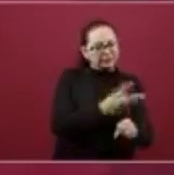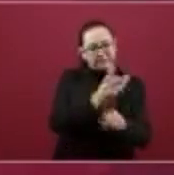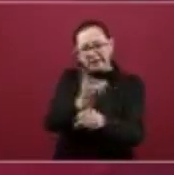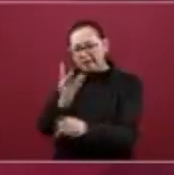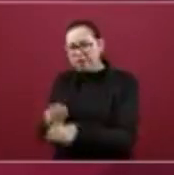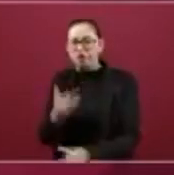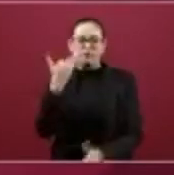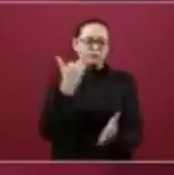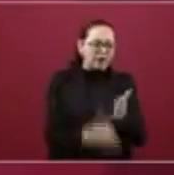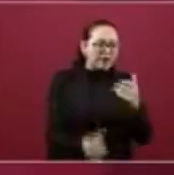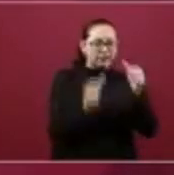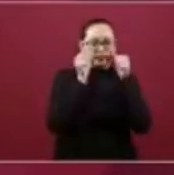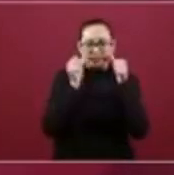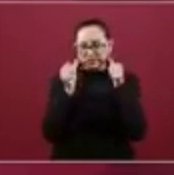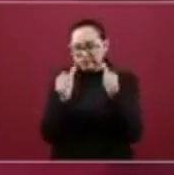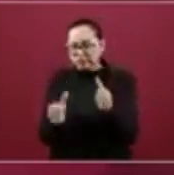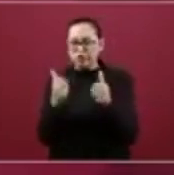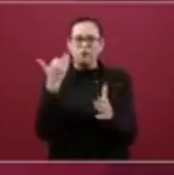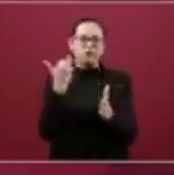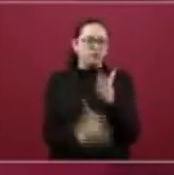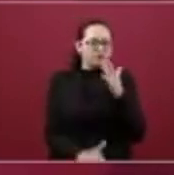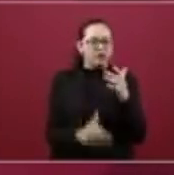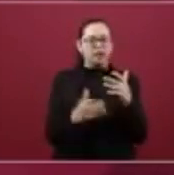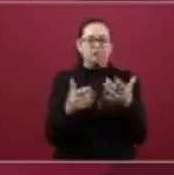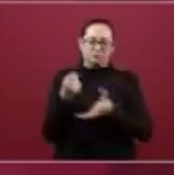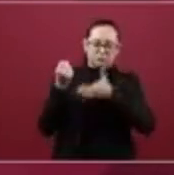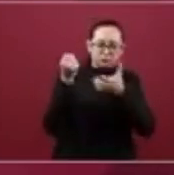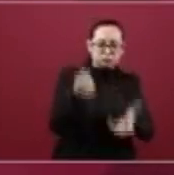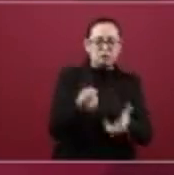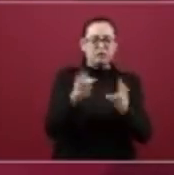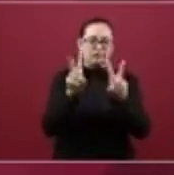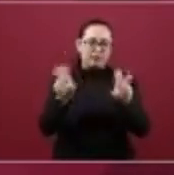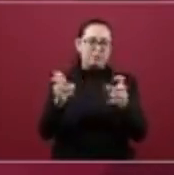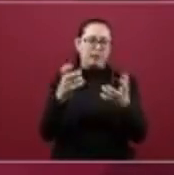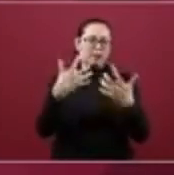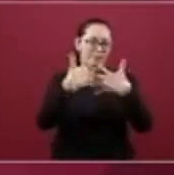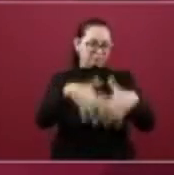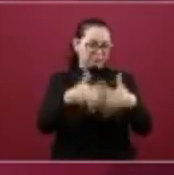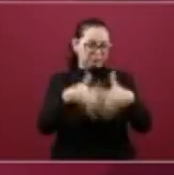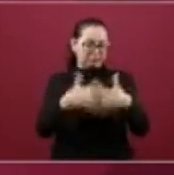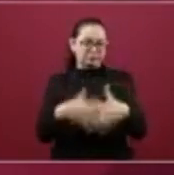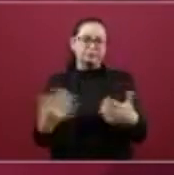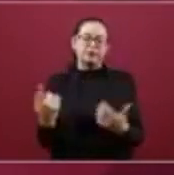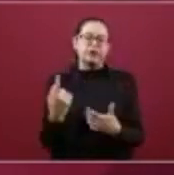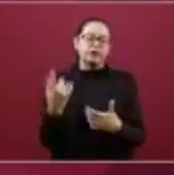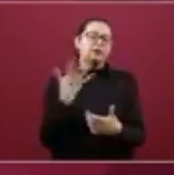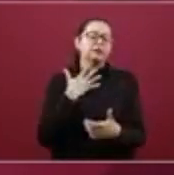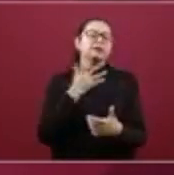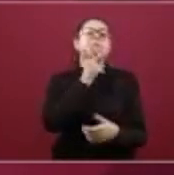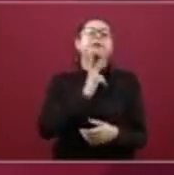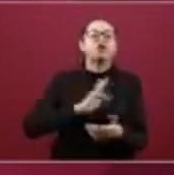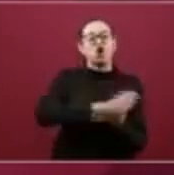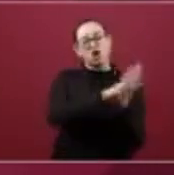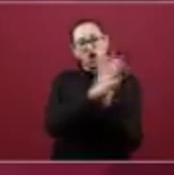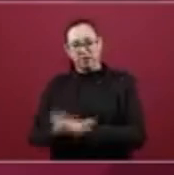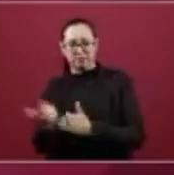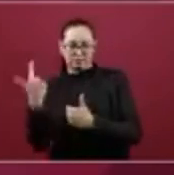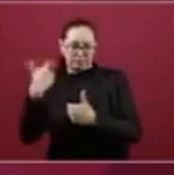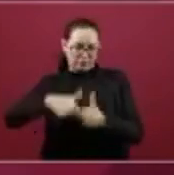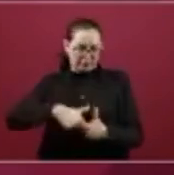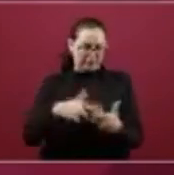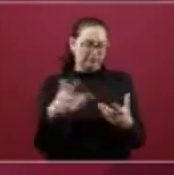de Refinación. Ustedes saben, Pemex cuenta con 6 refinerías y las 6